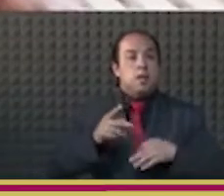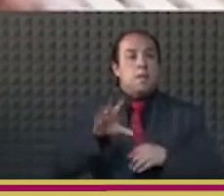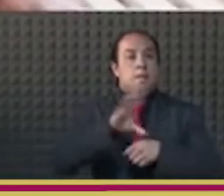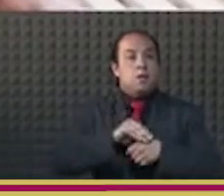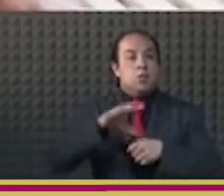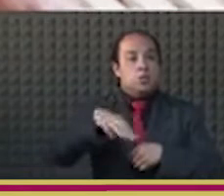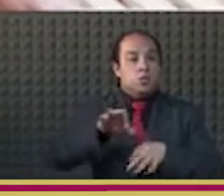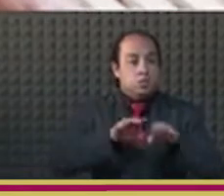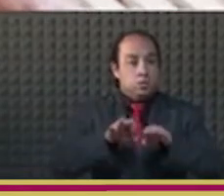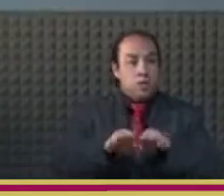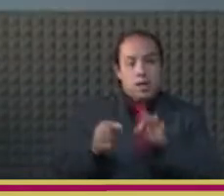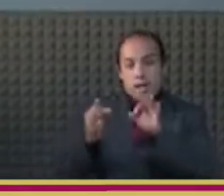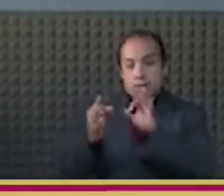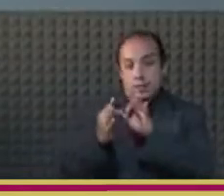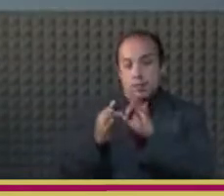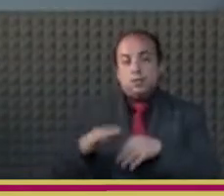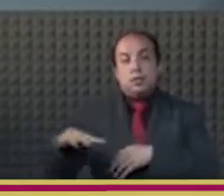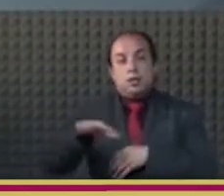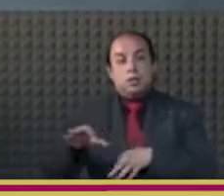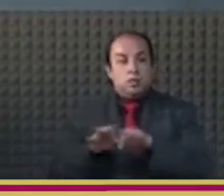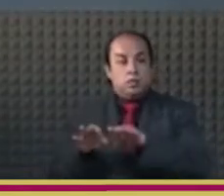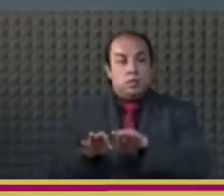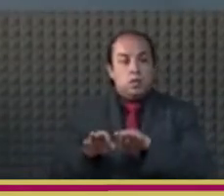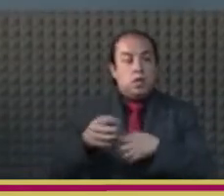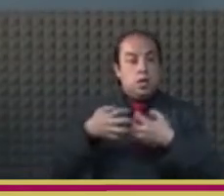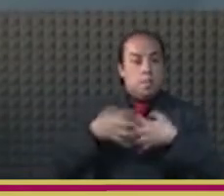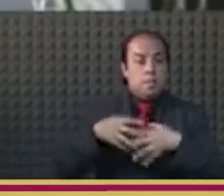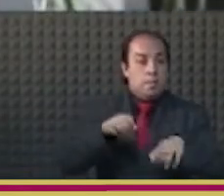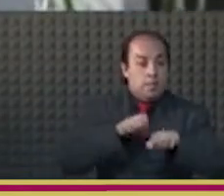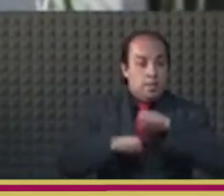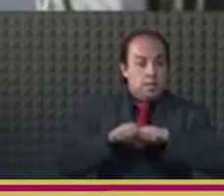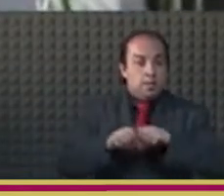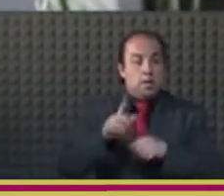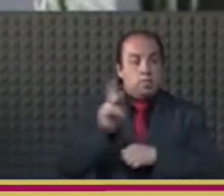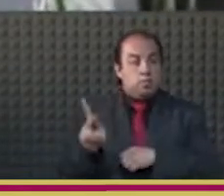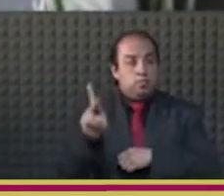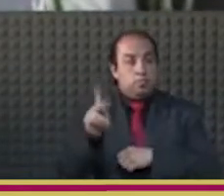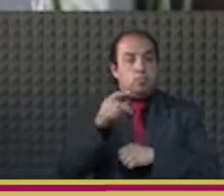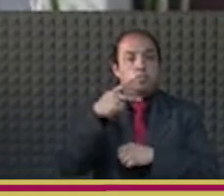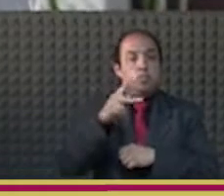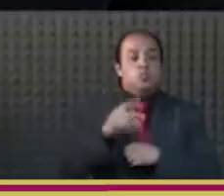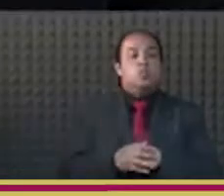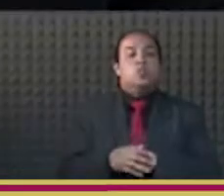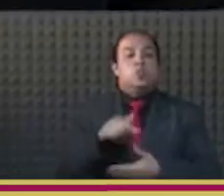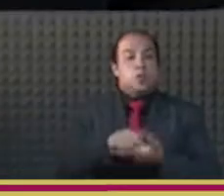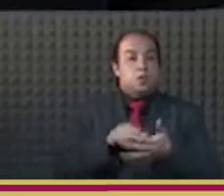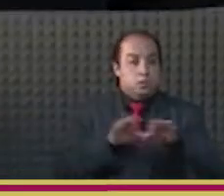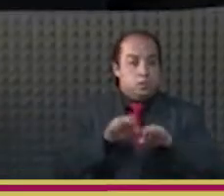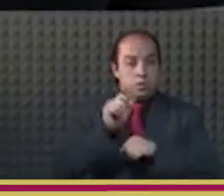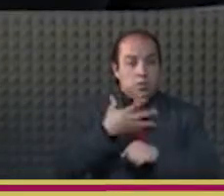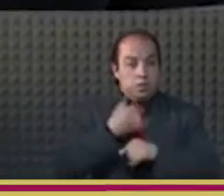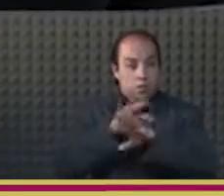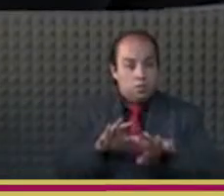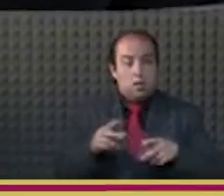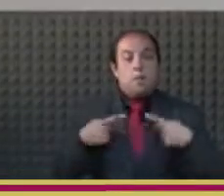un acercamiento al mercado laboral y como empleador publicar tus vacantes, así como encontrar información de las y los